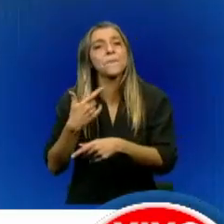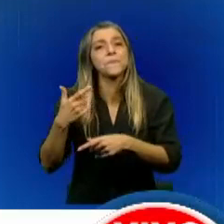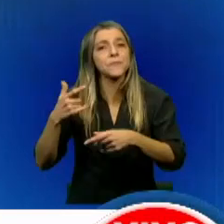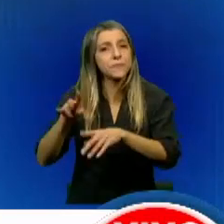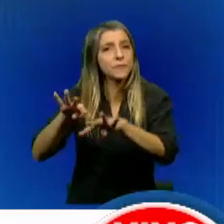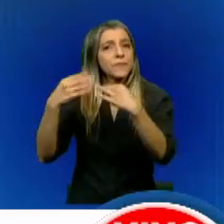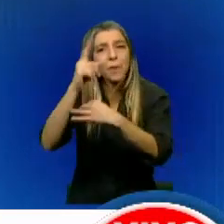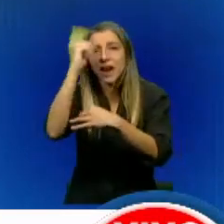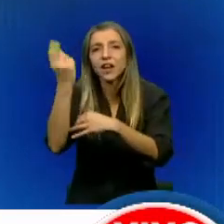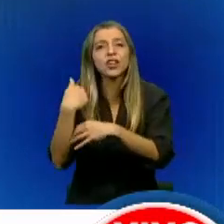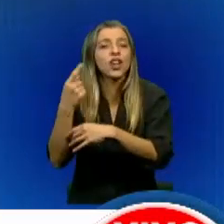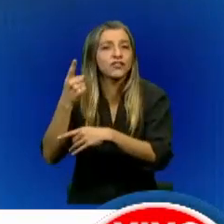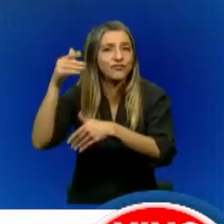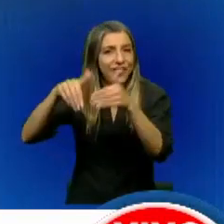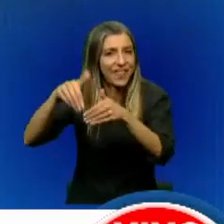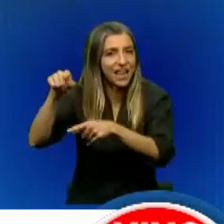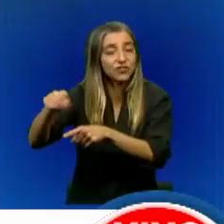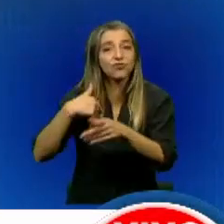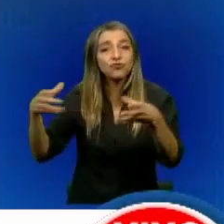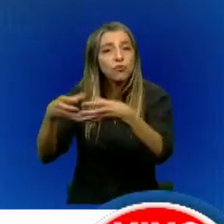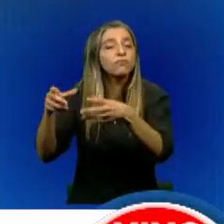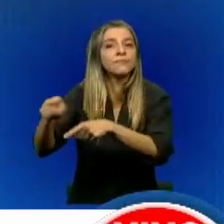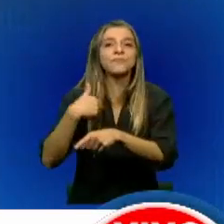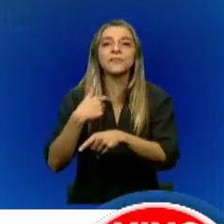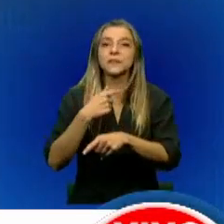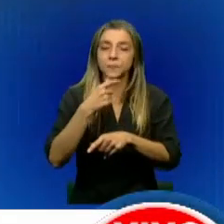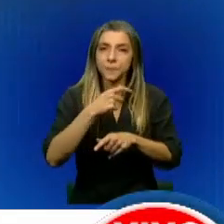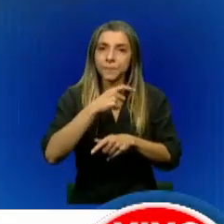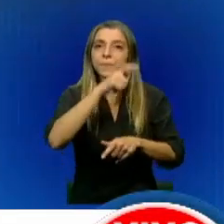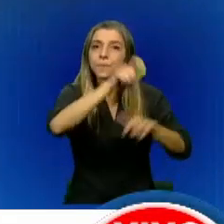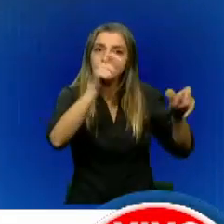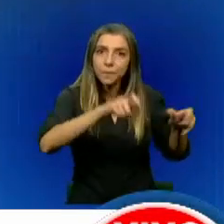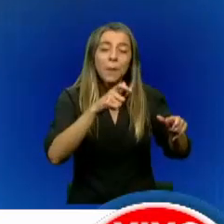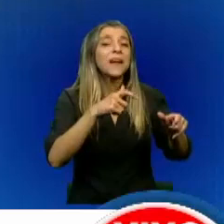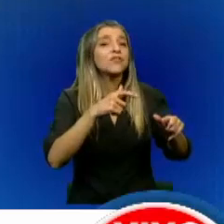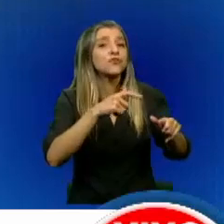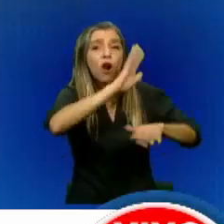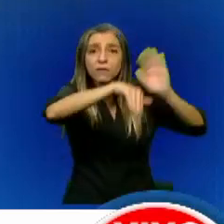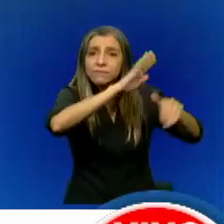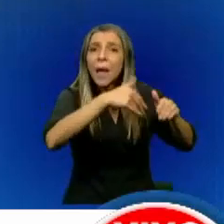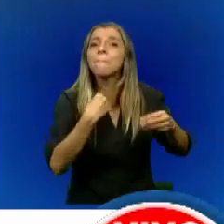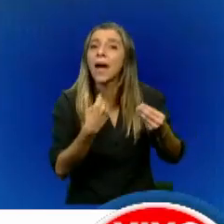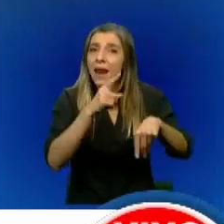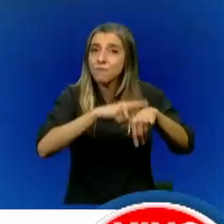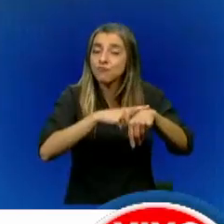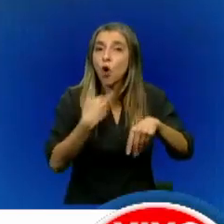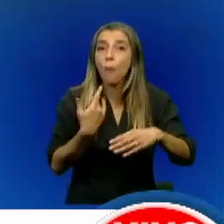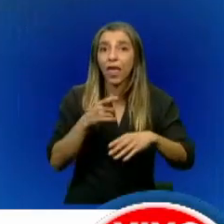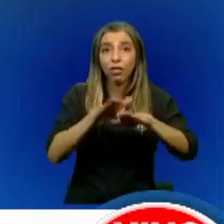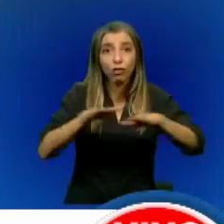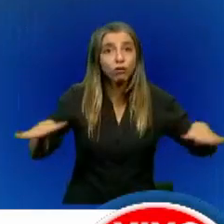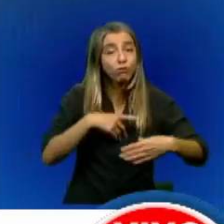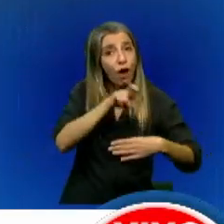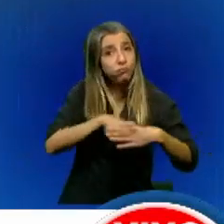medios para que todos los ciudadanos que sean convocados a cumplir con una carga pública, que es ser autoridad de mesa en